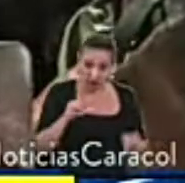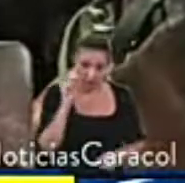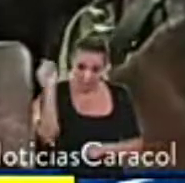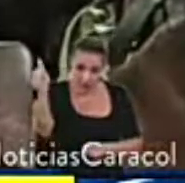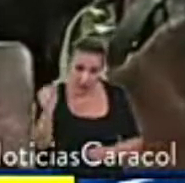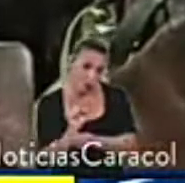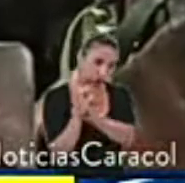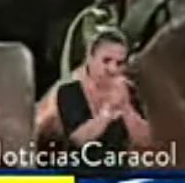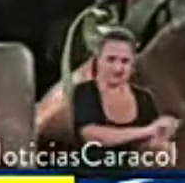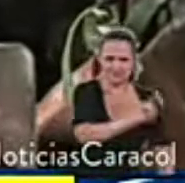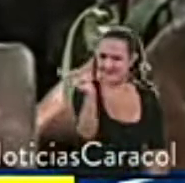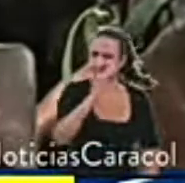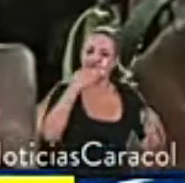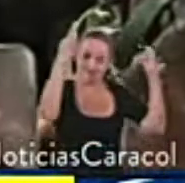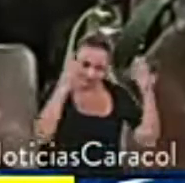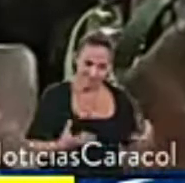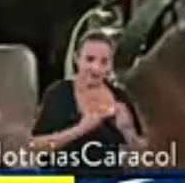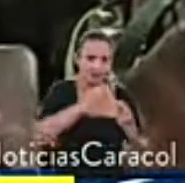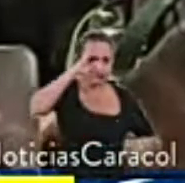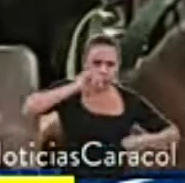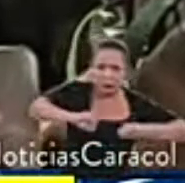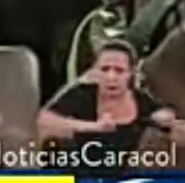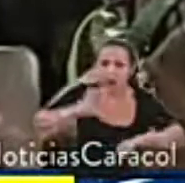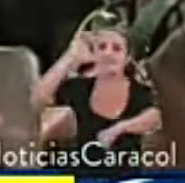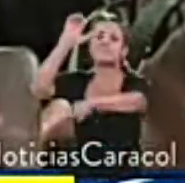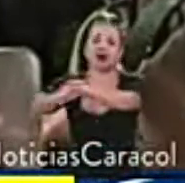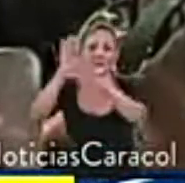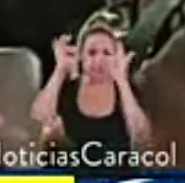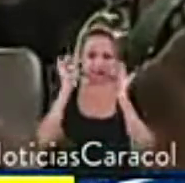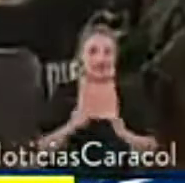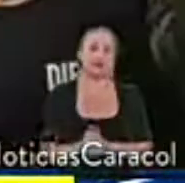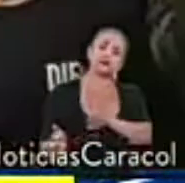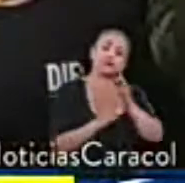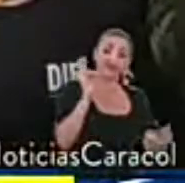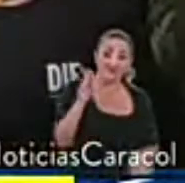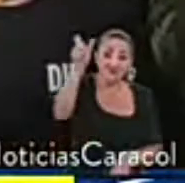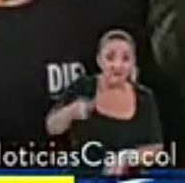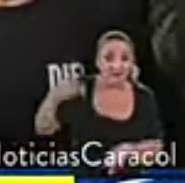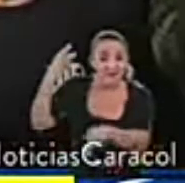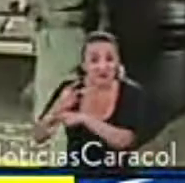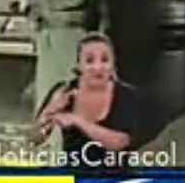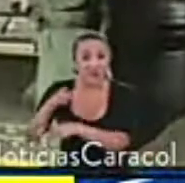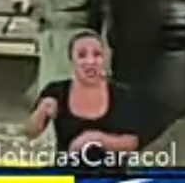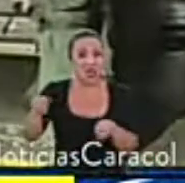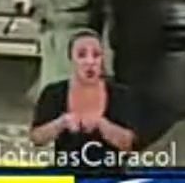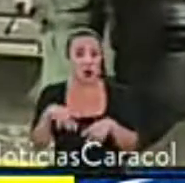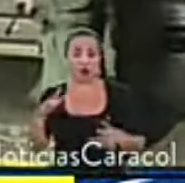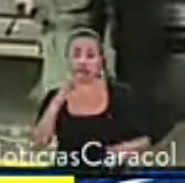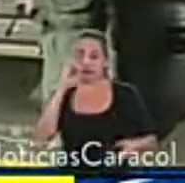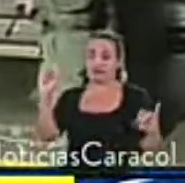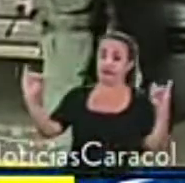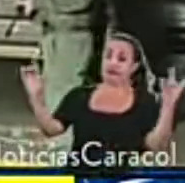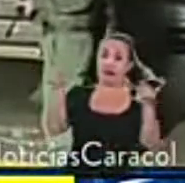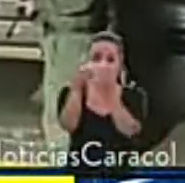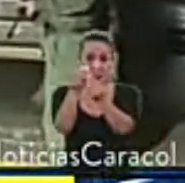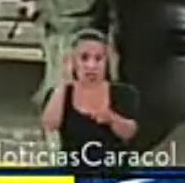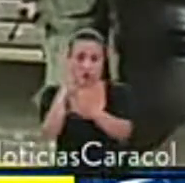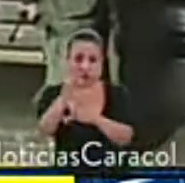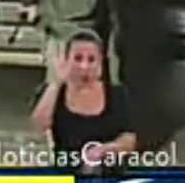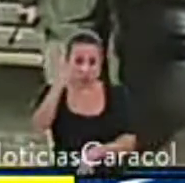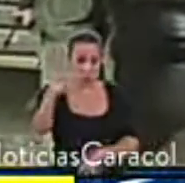justicia. Les quiero decir algo más, estos delincuentes de alto turmequé, que le llamo yo, de alto impacto, pueden usar cualquier tipo